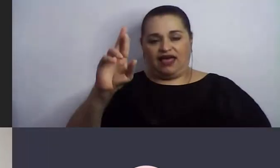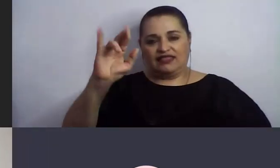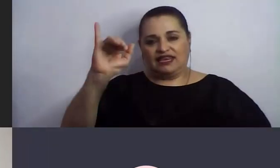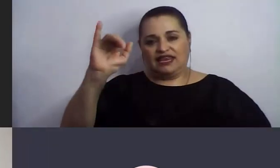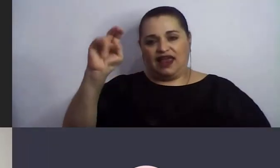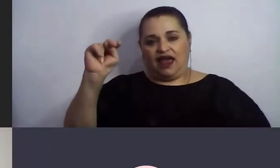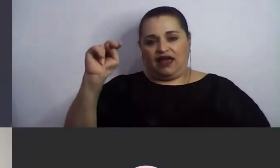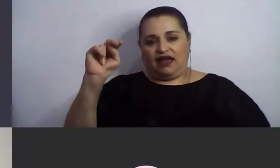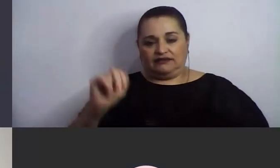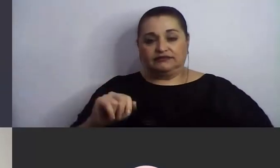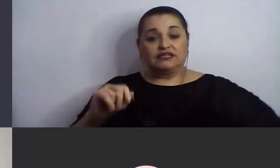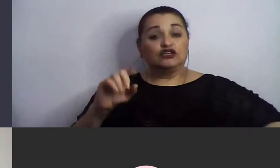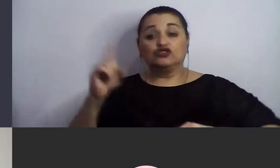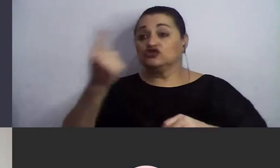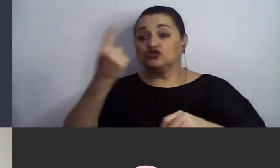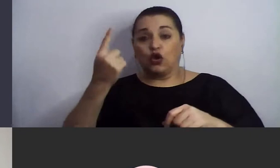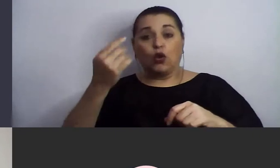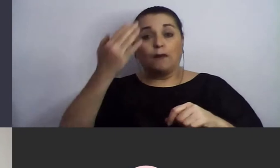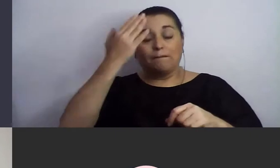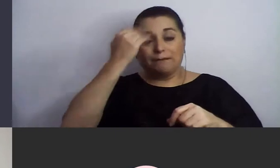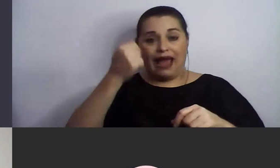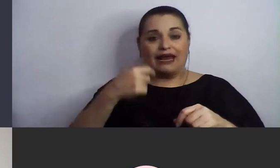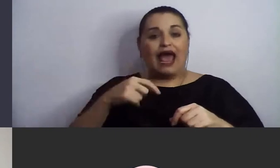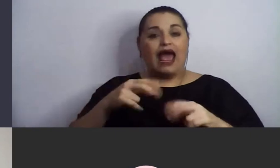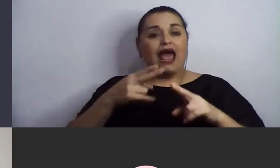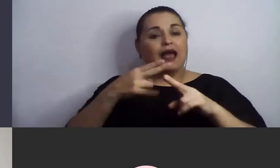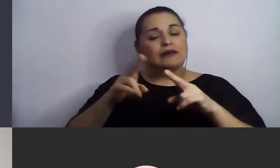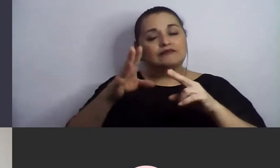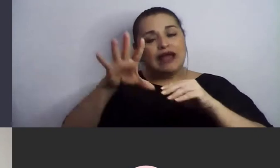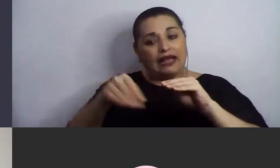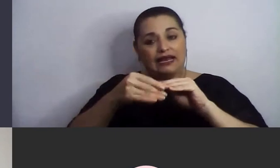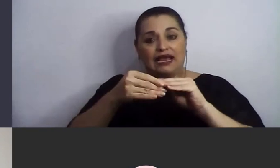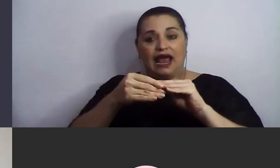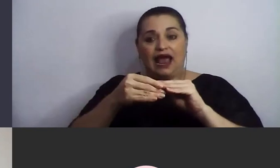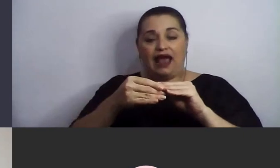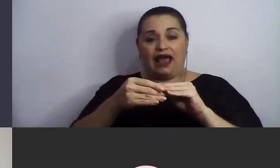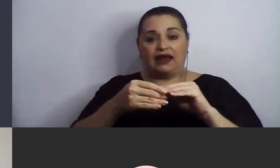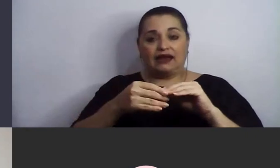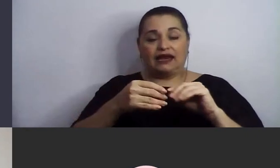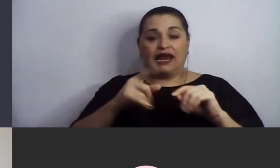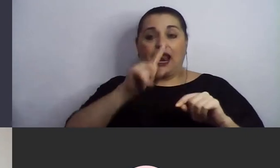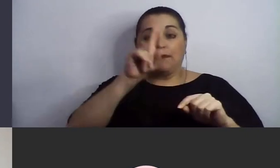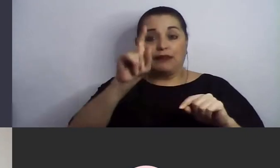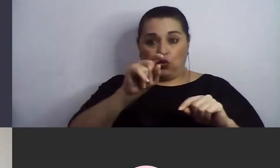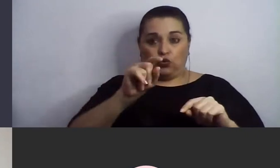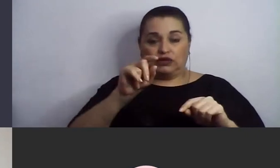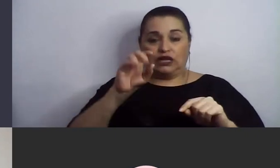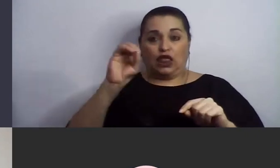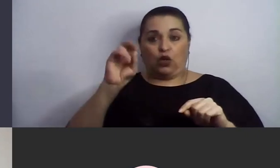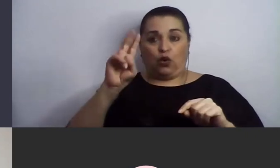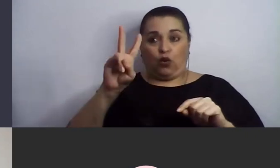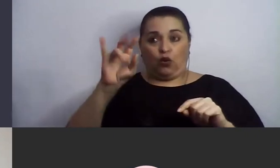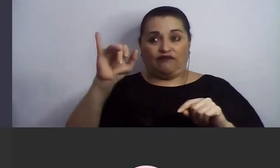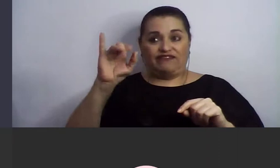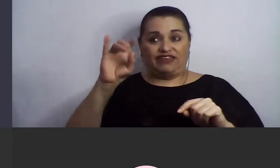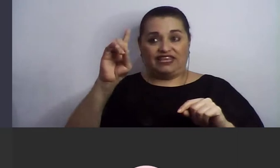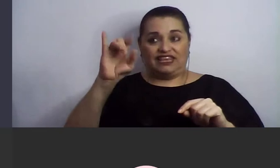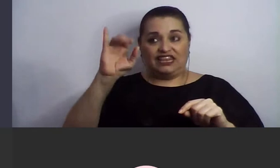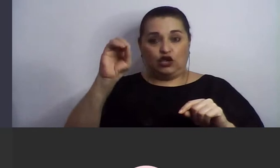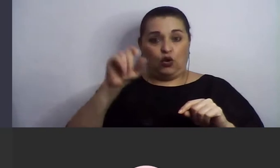Perdón nada más para hacer una pequeña acotación a la pregunta de don Ovidio estas